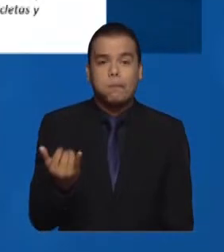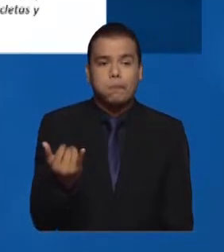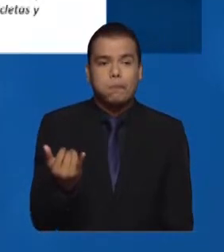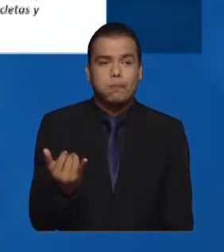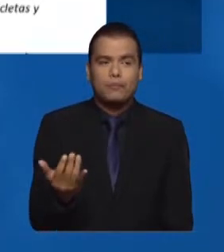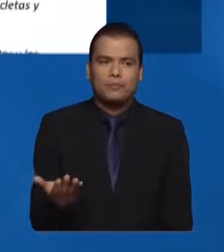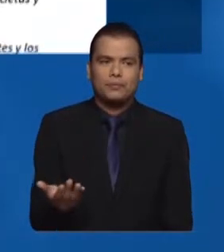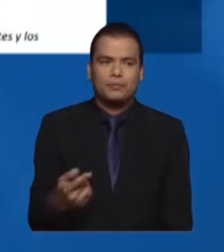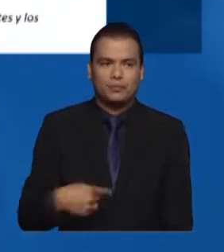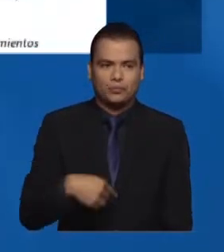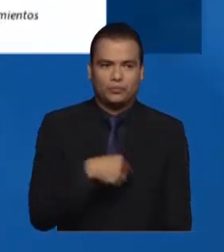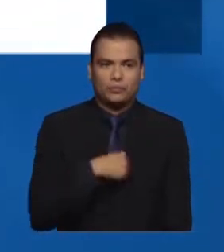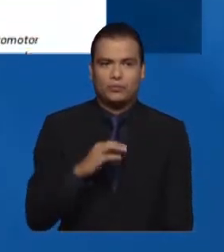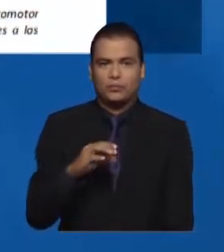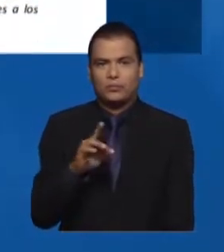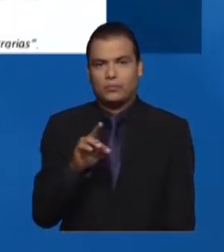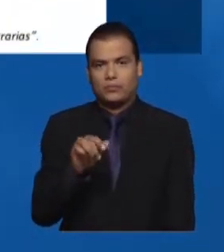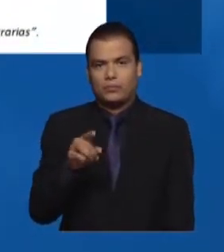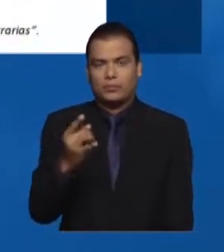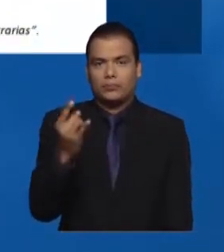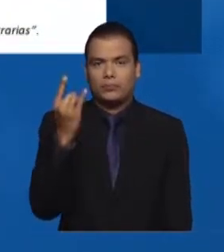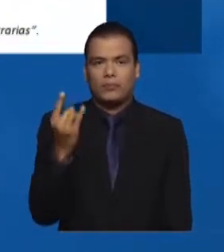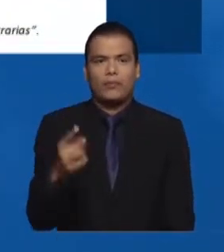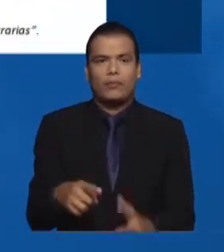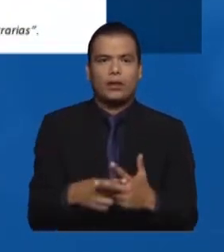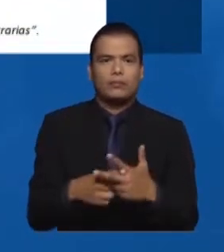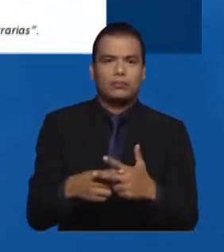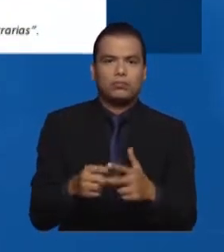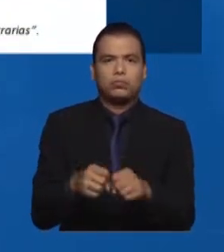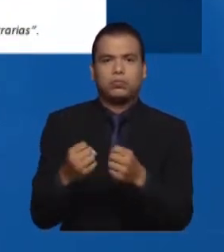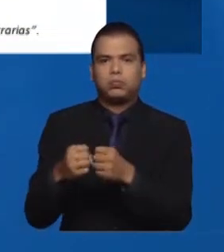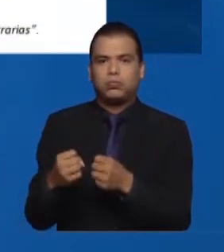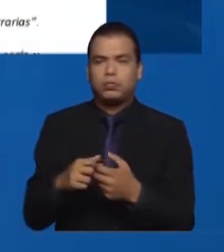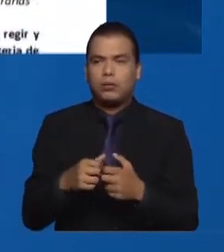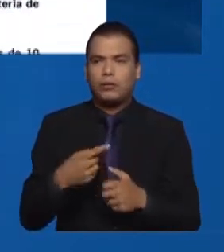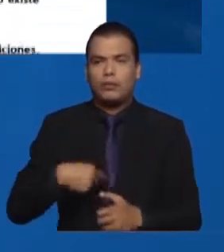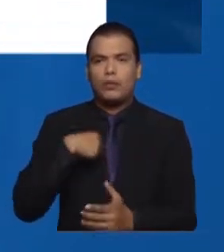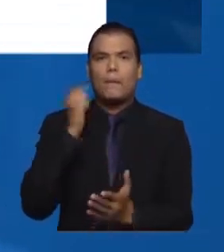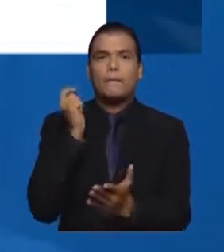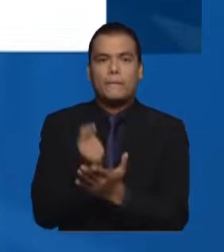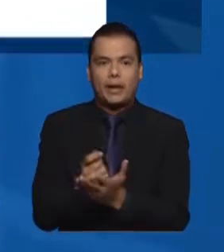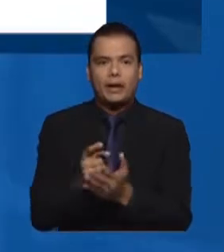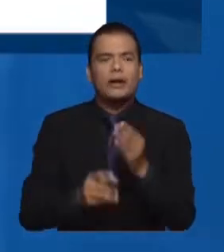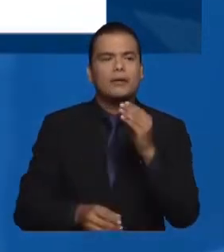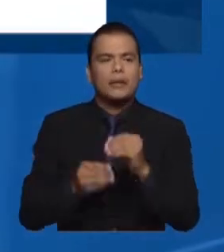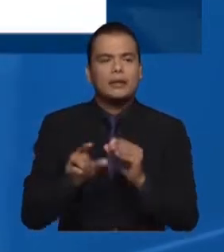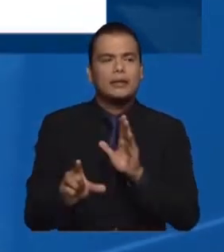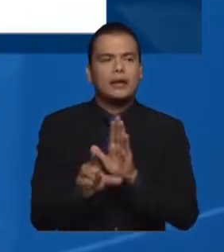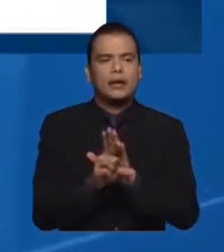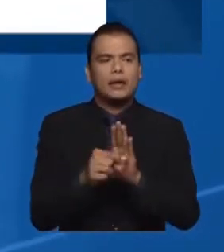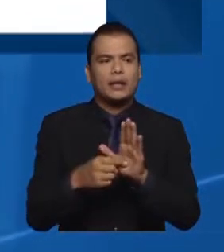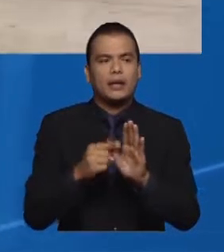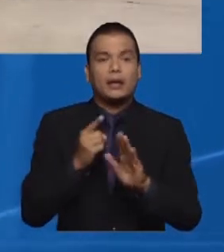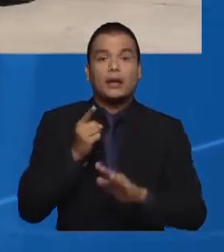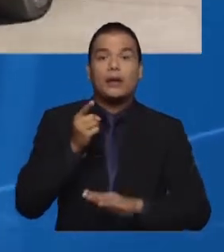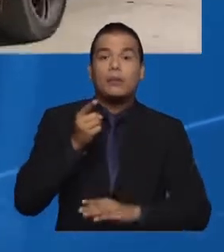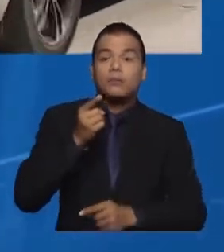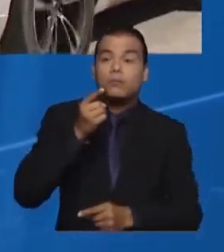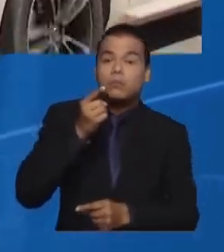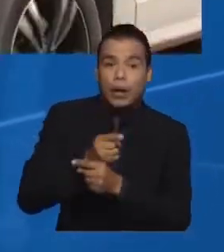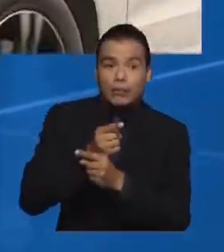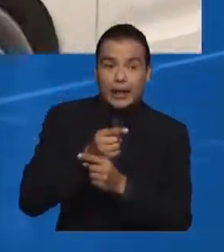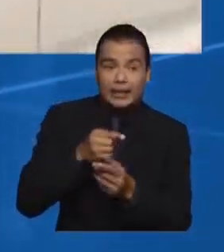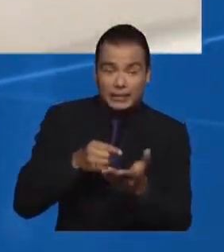respondan por los accidentes que tienen que ver con fallas técnico-mecánicas. Pero adicional a ello, la ley no ha sido promulgada, es decir, no